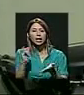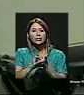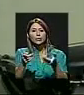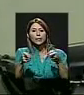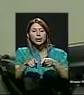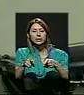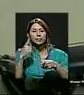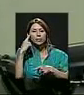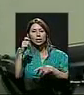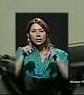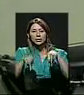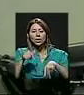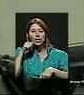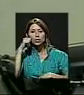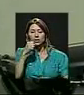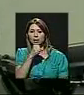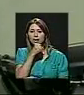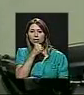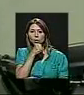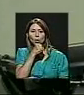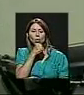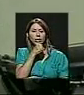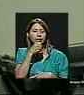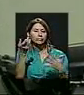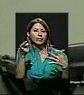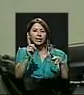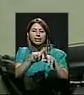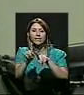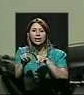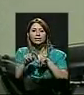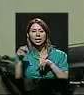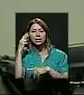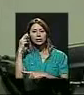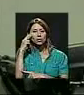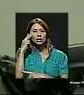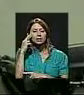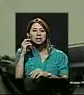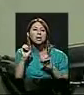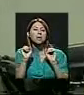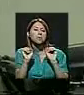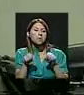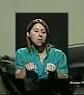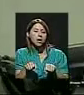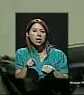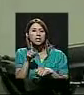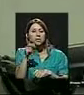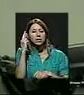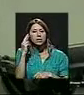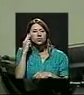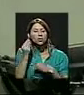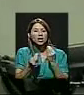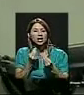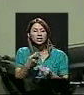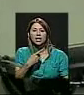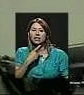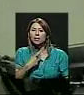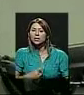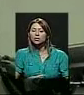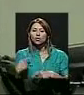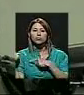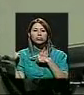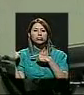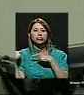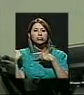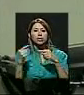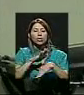la persona adulta mayor son diversas las razones. Puede ser una de las razones que sea una depresión de toda la vida, ¿verdad? Que